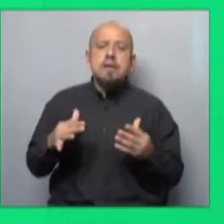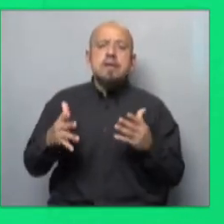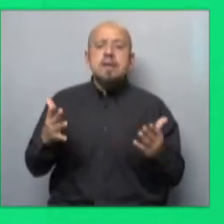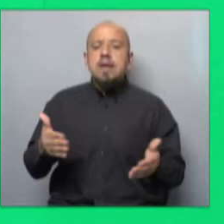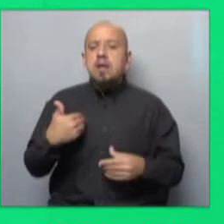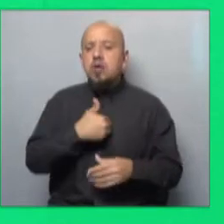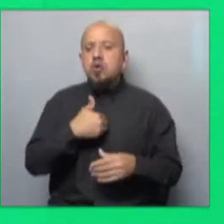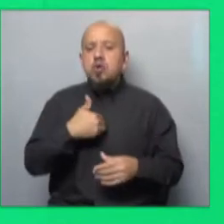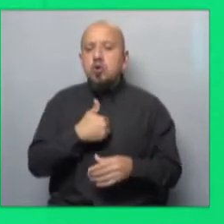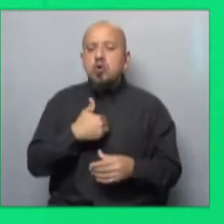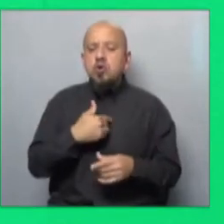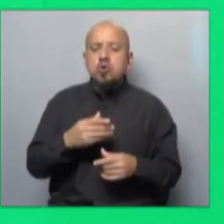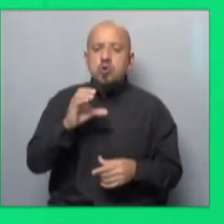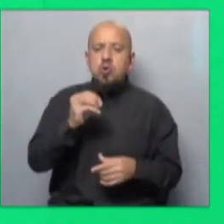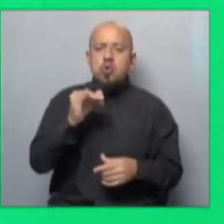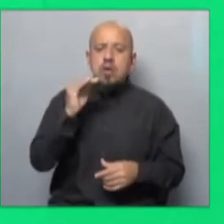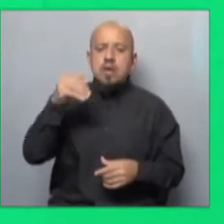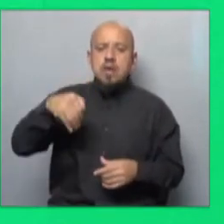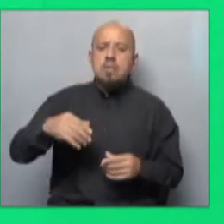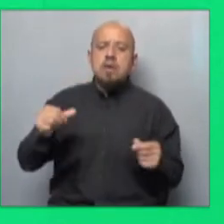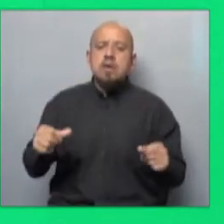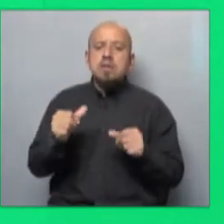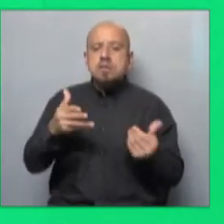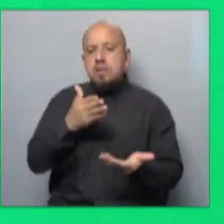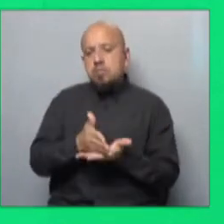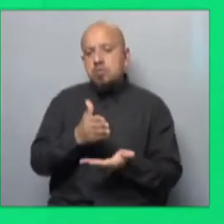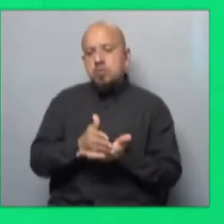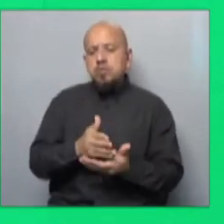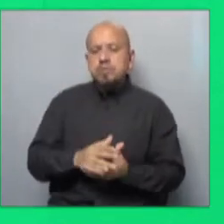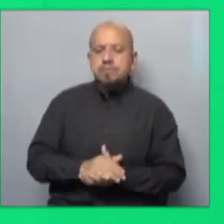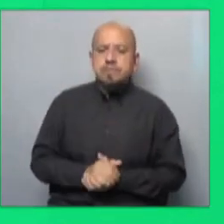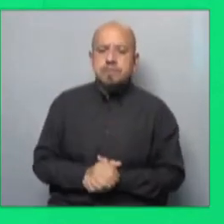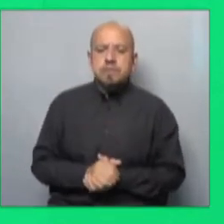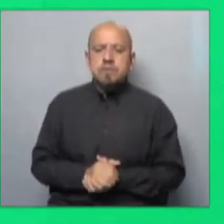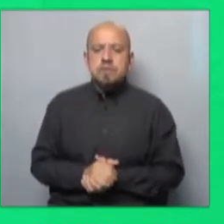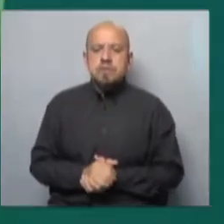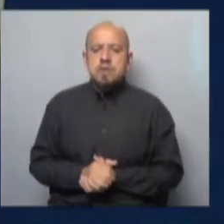tareas que tenía la óyeme y cuando hacía apoyos en ese sentido